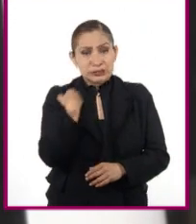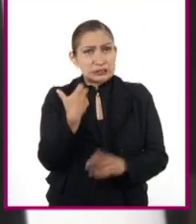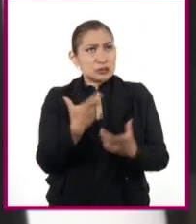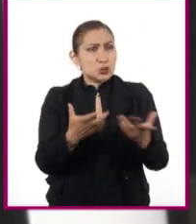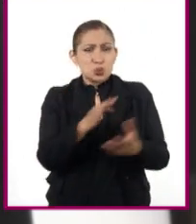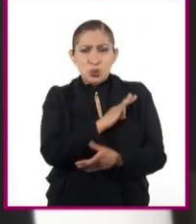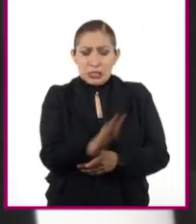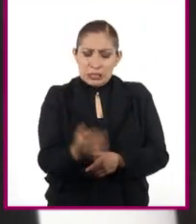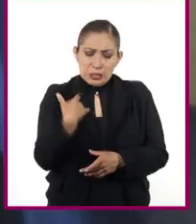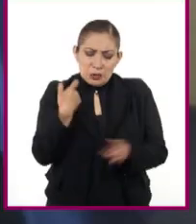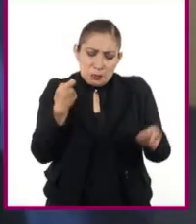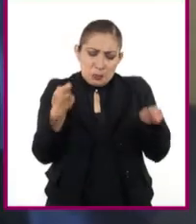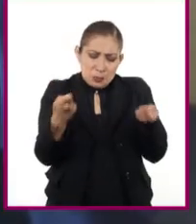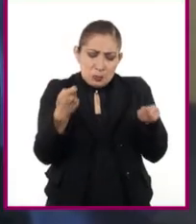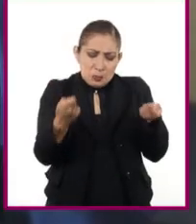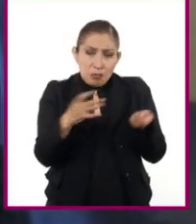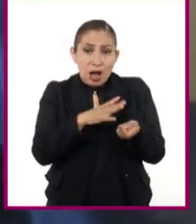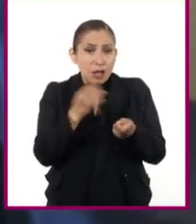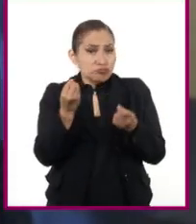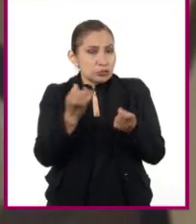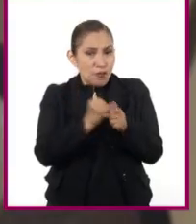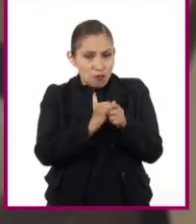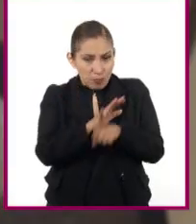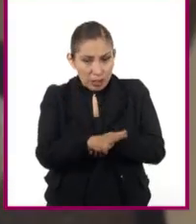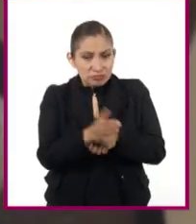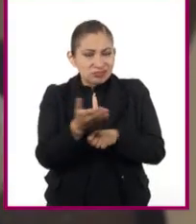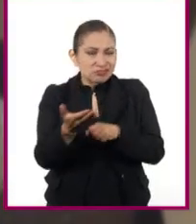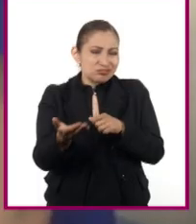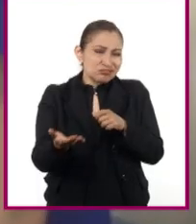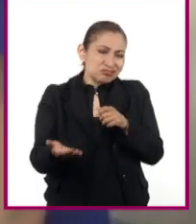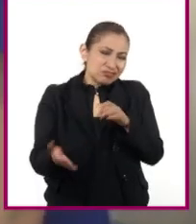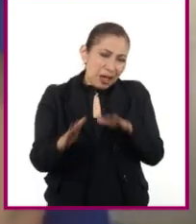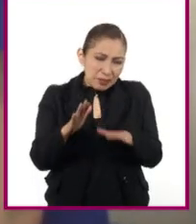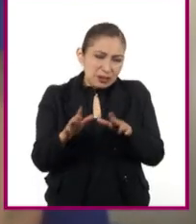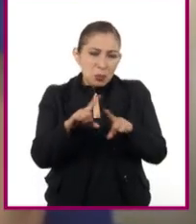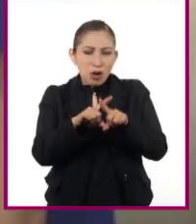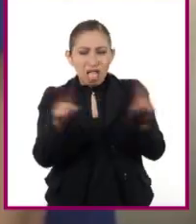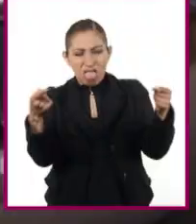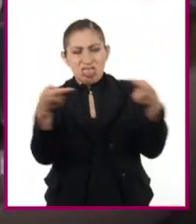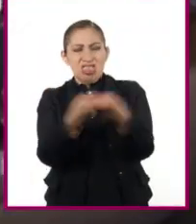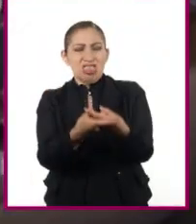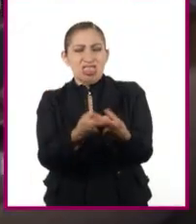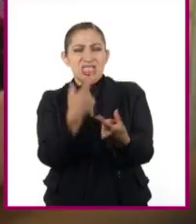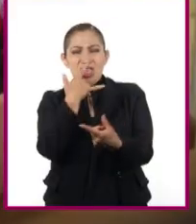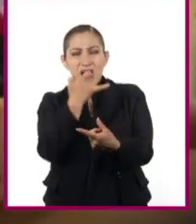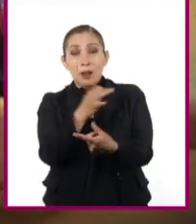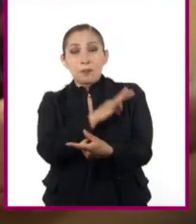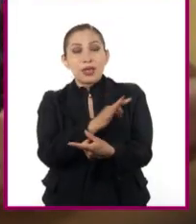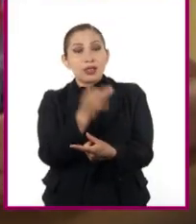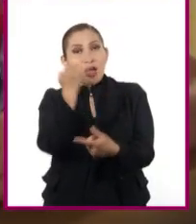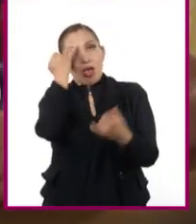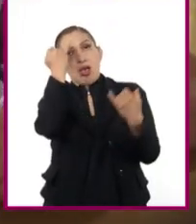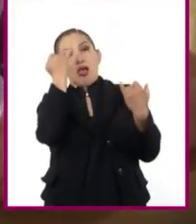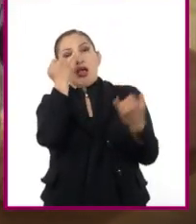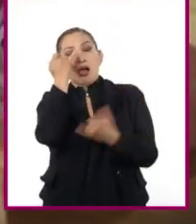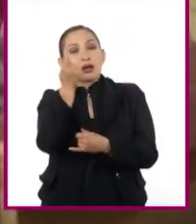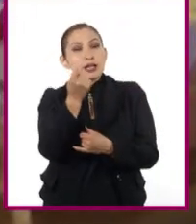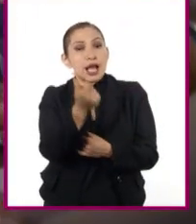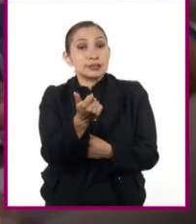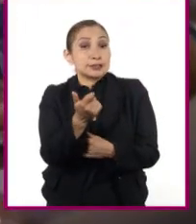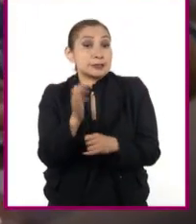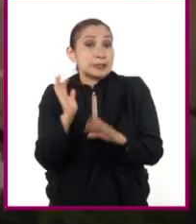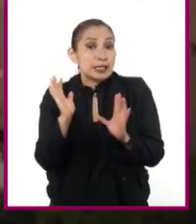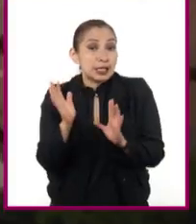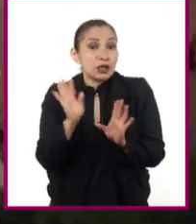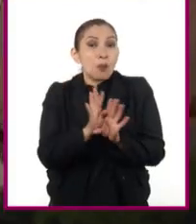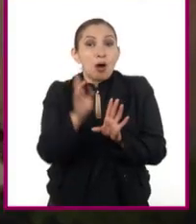una enorme capacidad de regular. Hay mucha información, a veces un poco distorsionada, que puede crear, casi diría